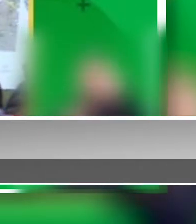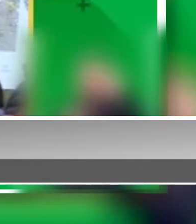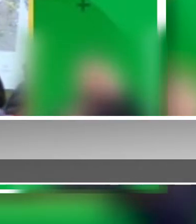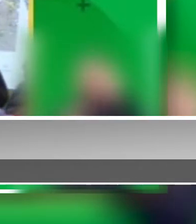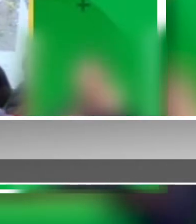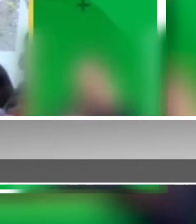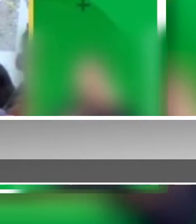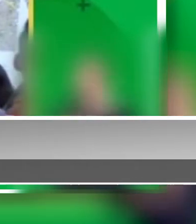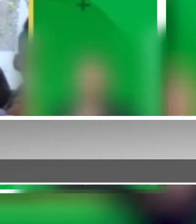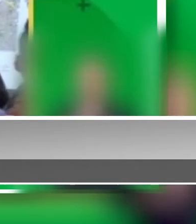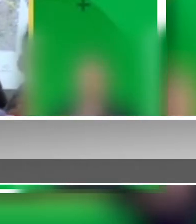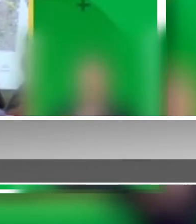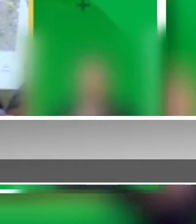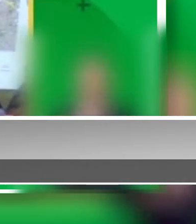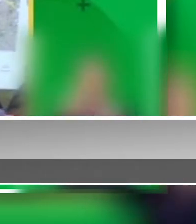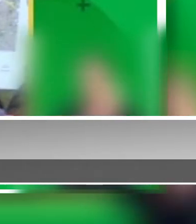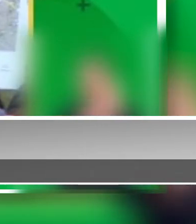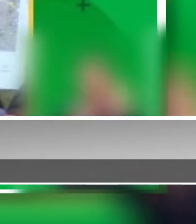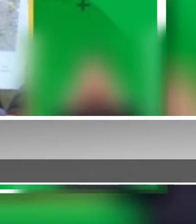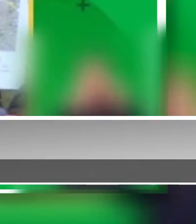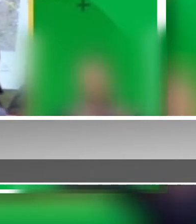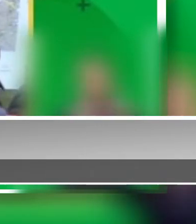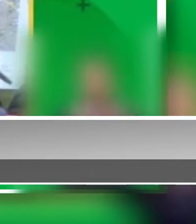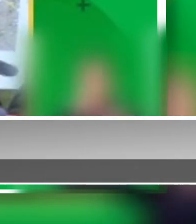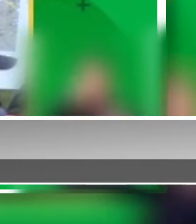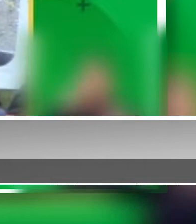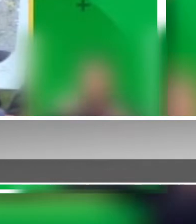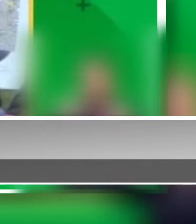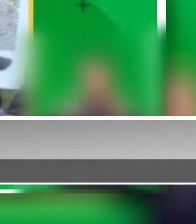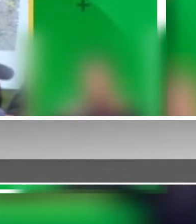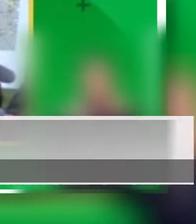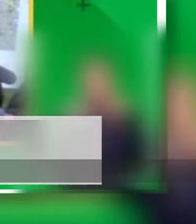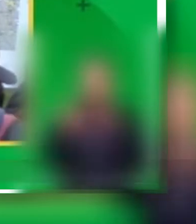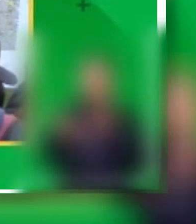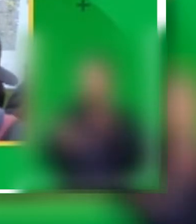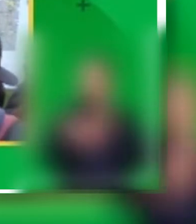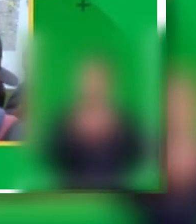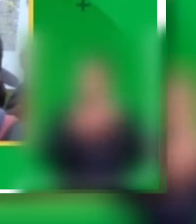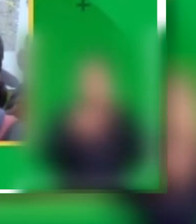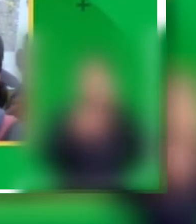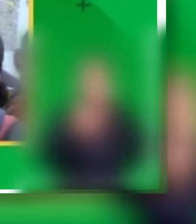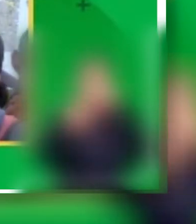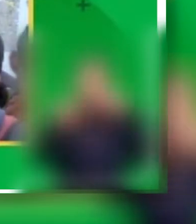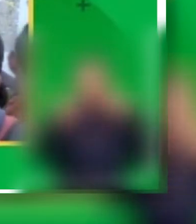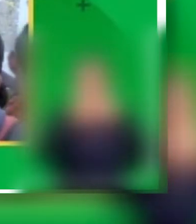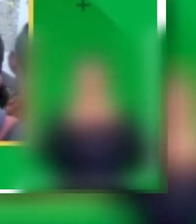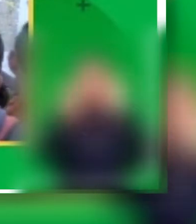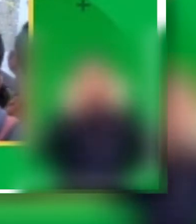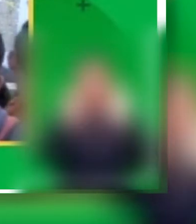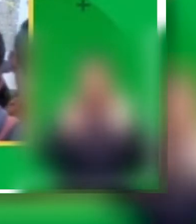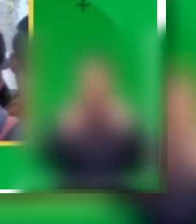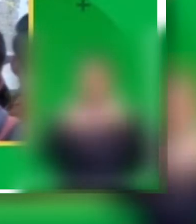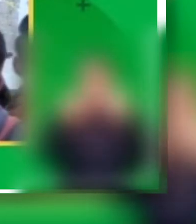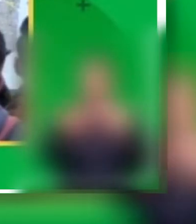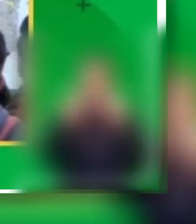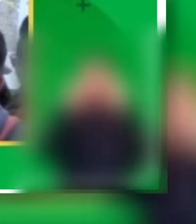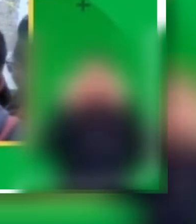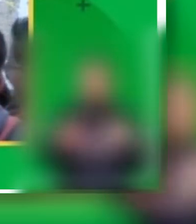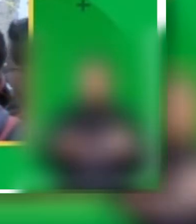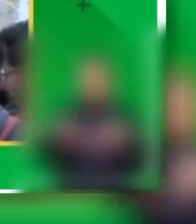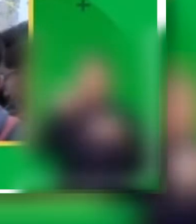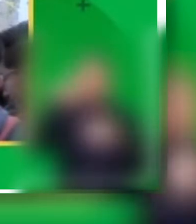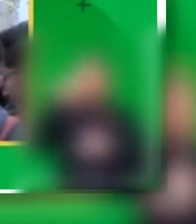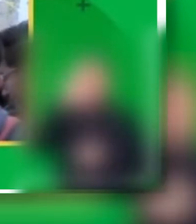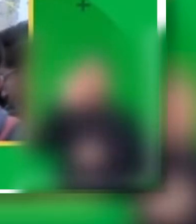va a recorrer por la calle del arenero va a dar vuelta en Avenida Vallarta lo que es la carretera pero digamos